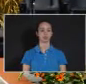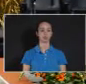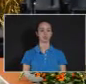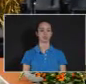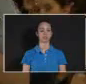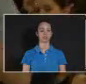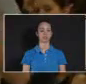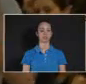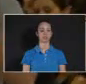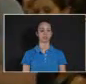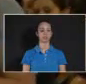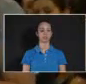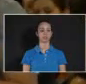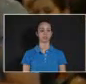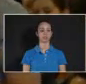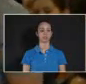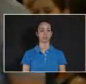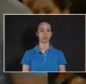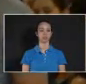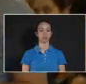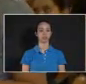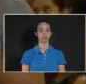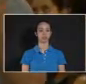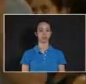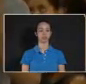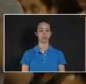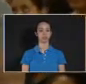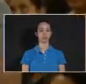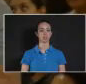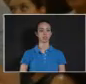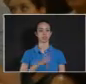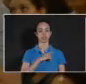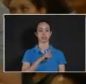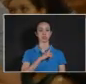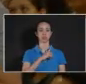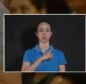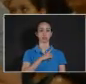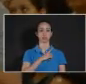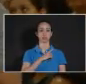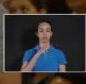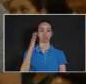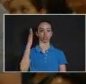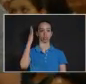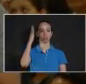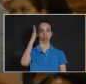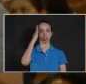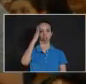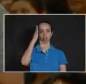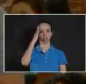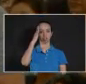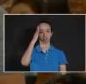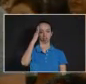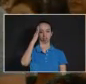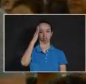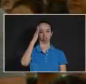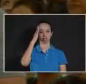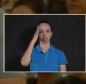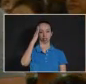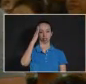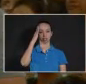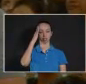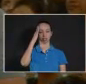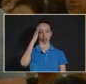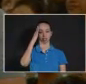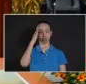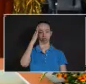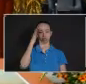Si hubiera sido la cara del hermano. Si fue solo la cara, fue una parálisis facial periférica. Ahora. Pero él